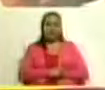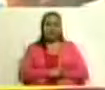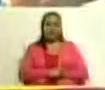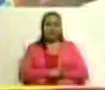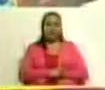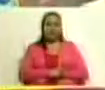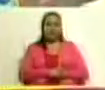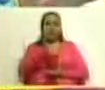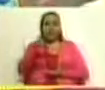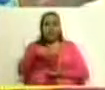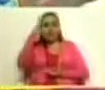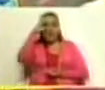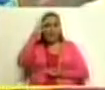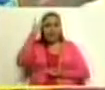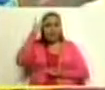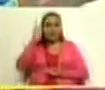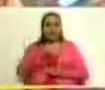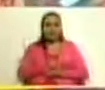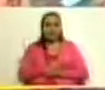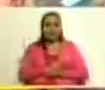A Delcy Rodríguez.